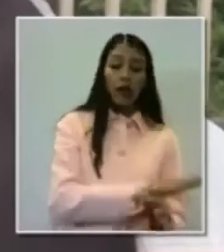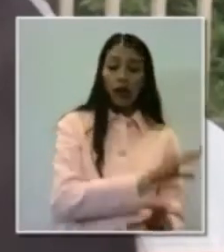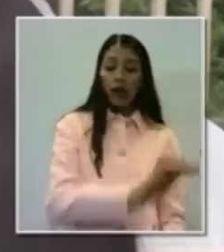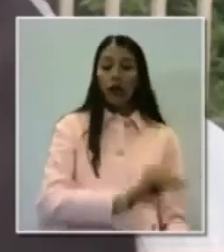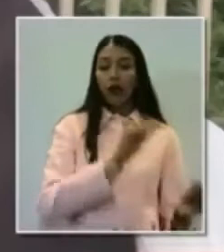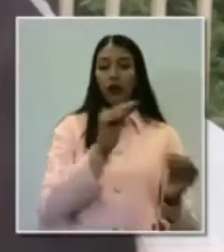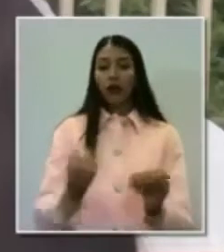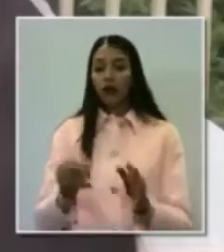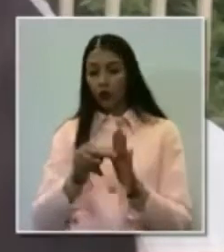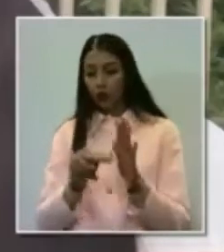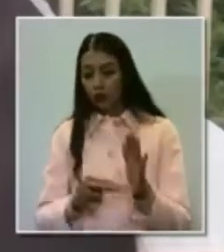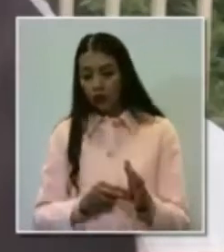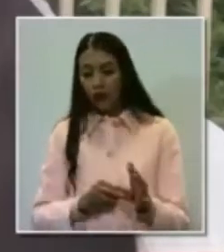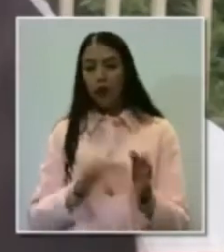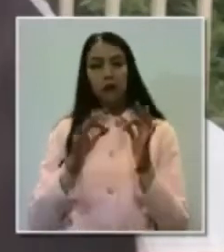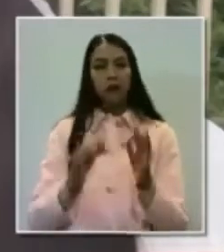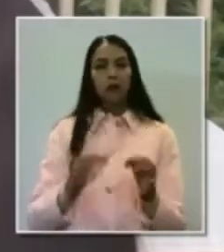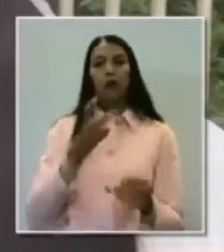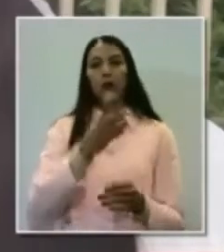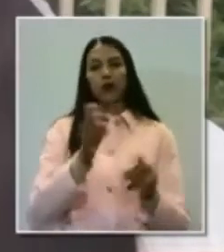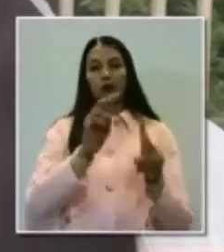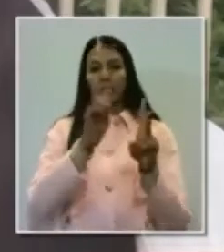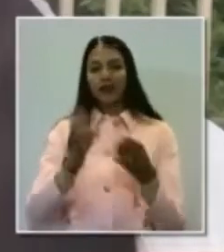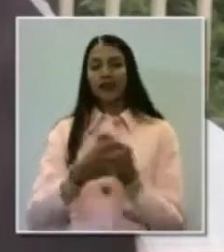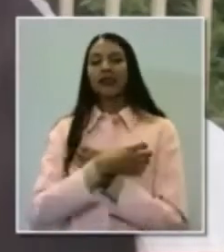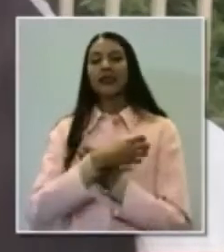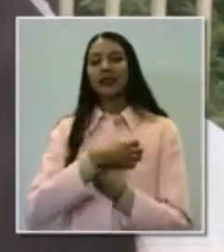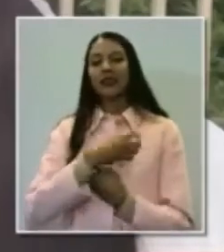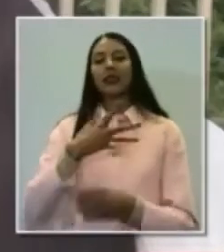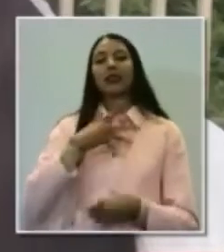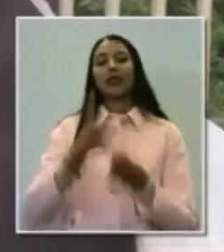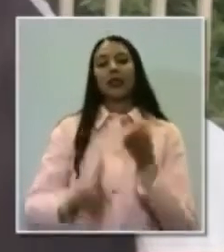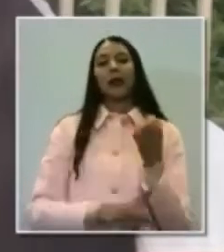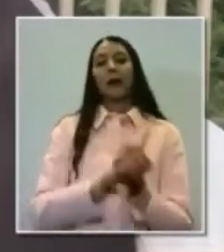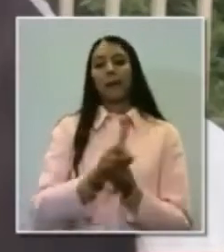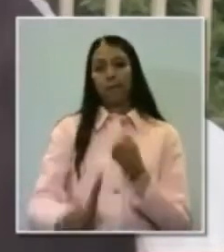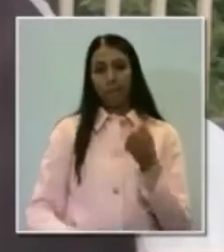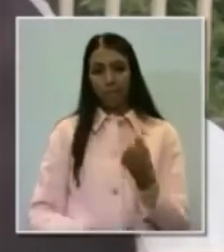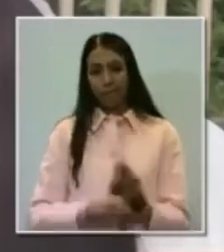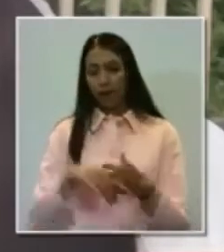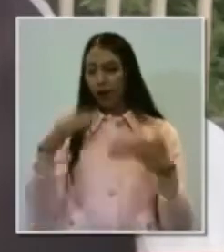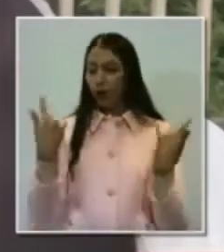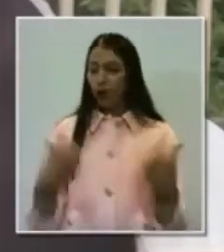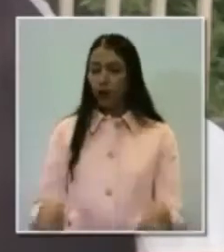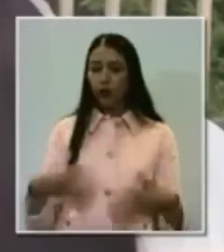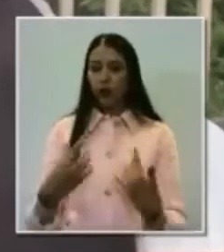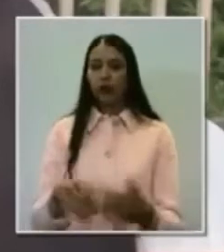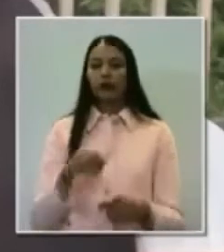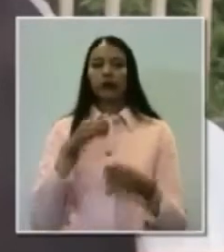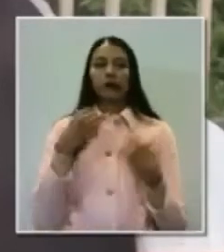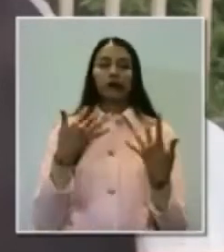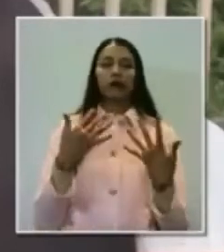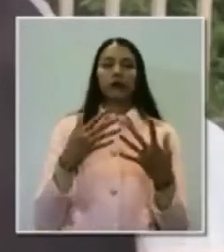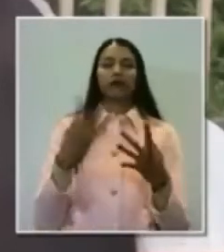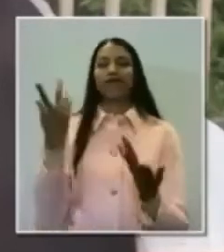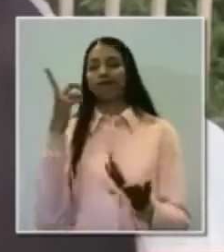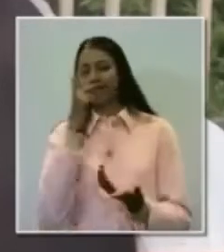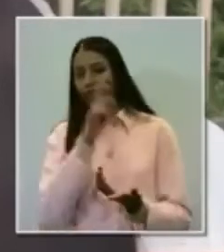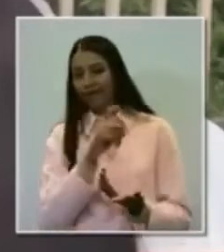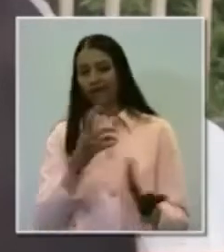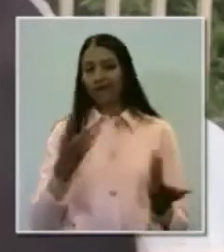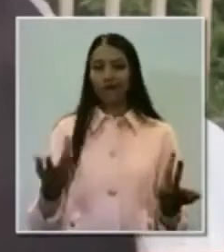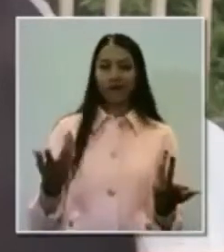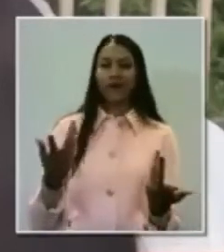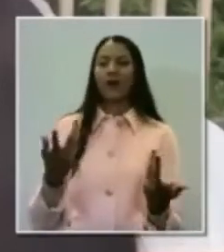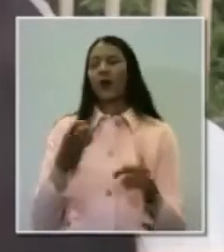sin la regularidad, y por eso es que el sistema educativo tiene un problema impresionante en todo